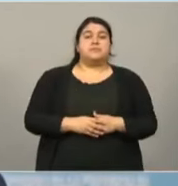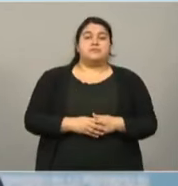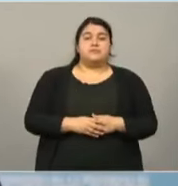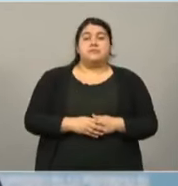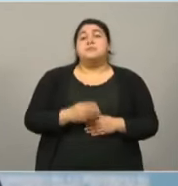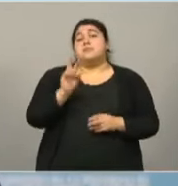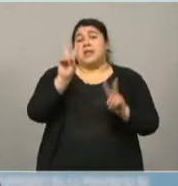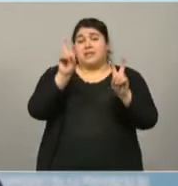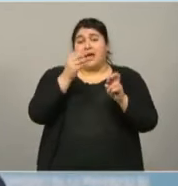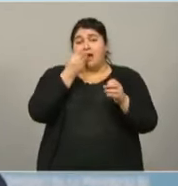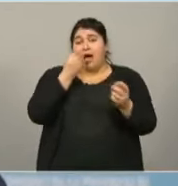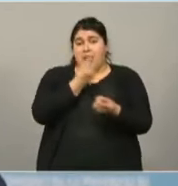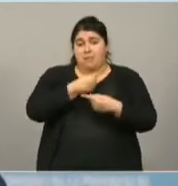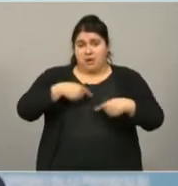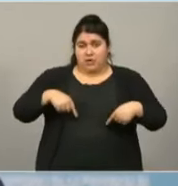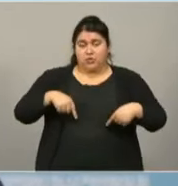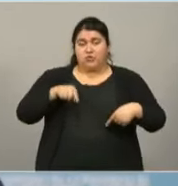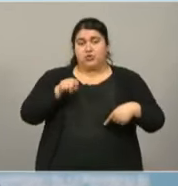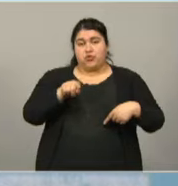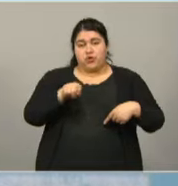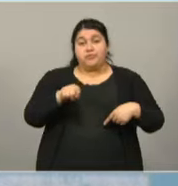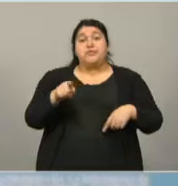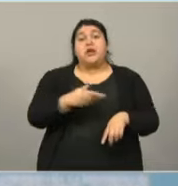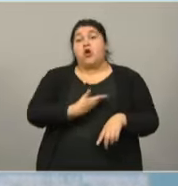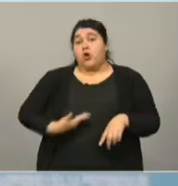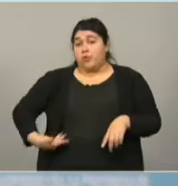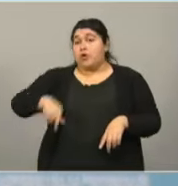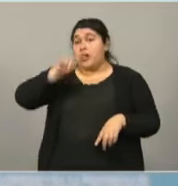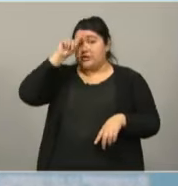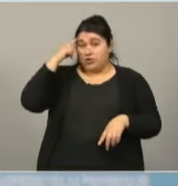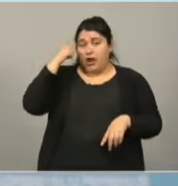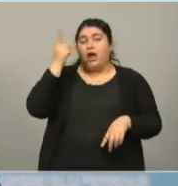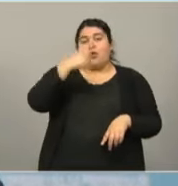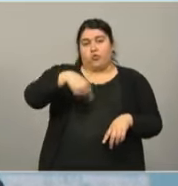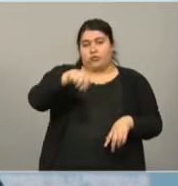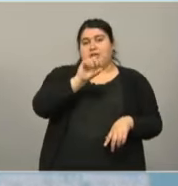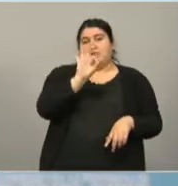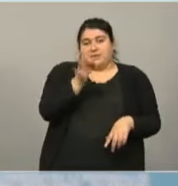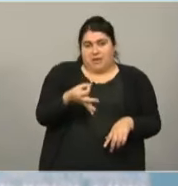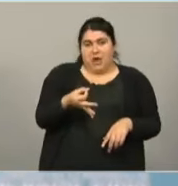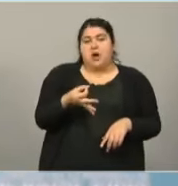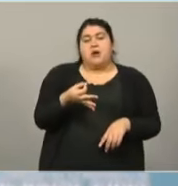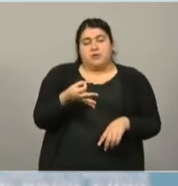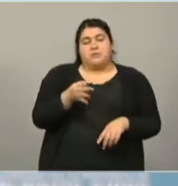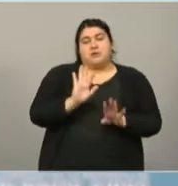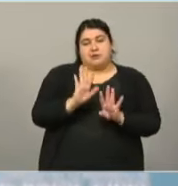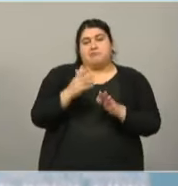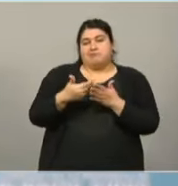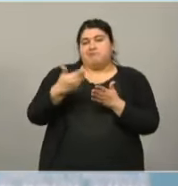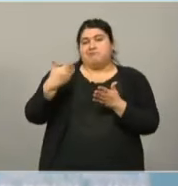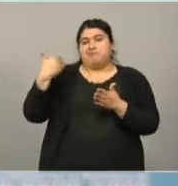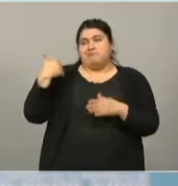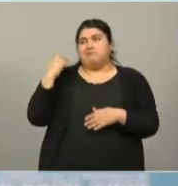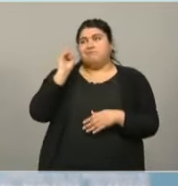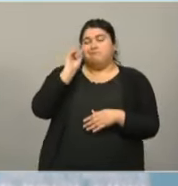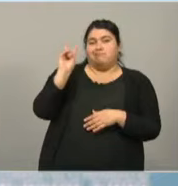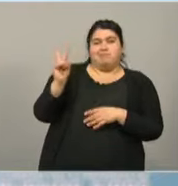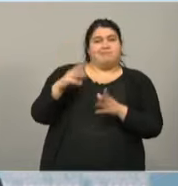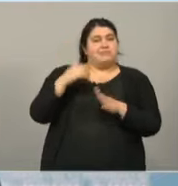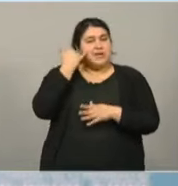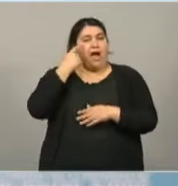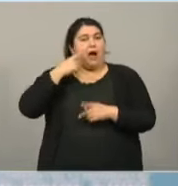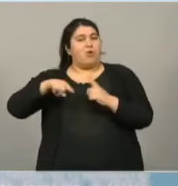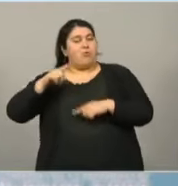los alimentos que eh el gobierno nacional estado nacional saben ustedes a venimos no O sea robando un culebrón hace